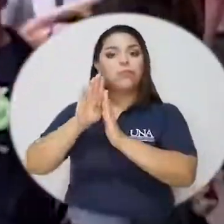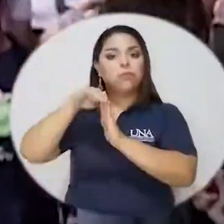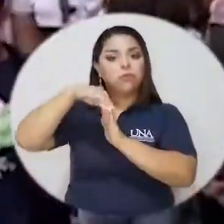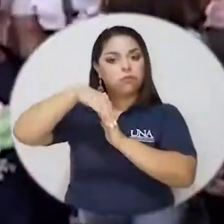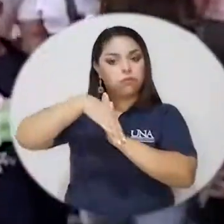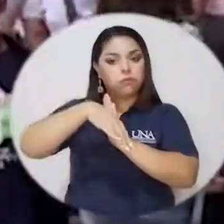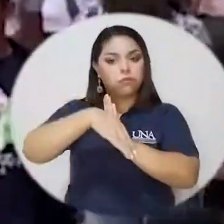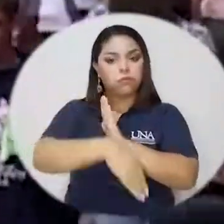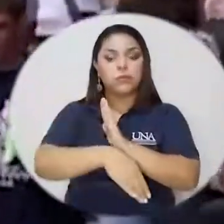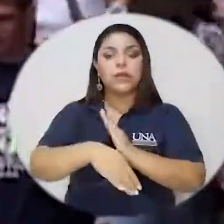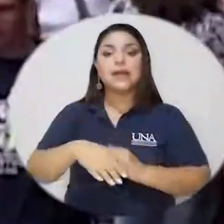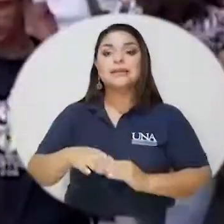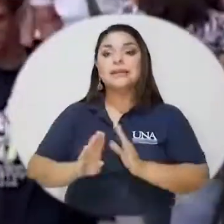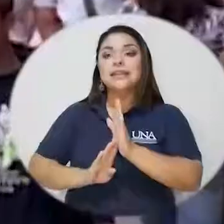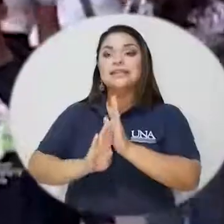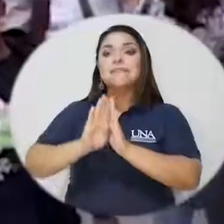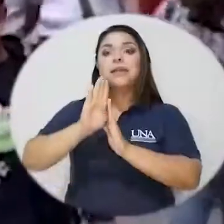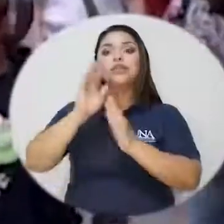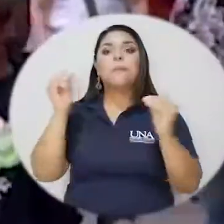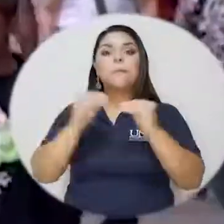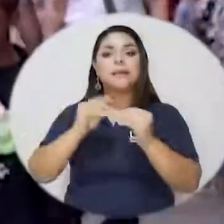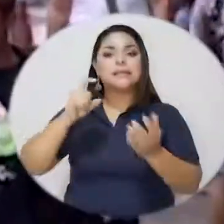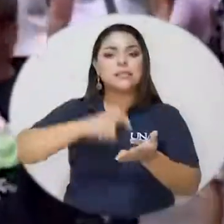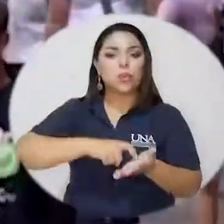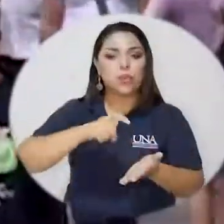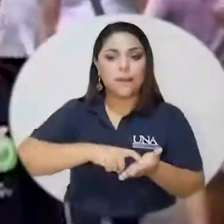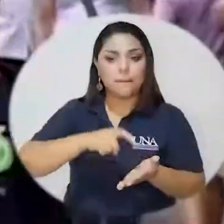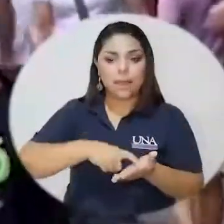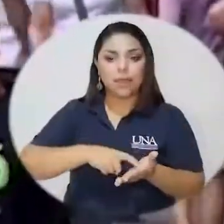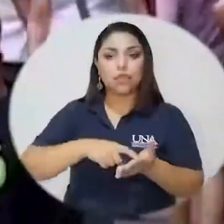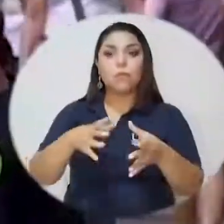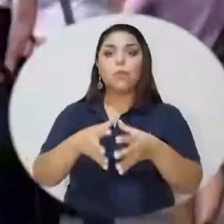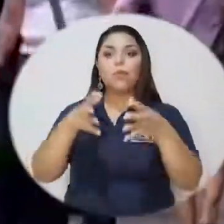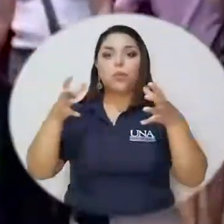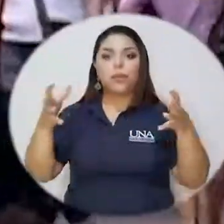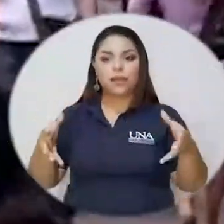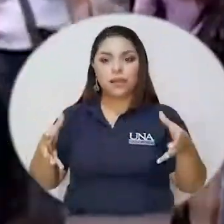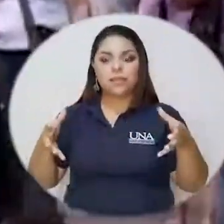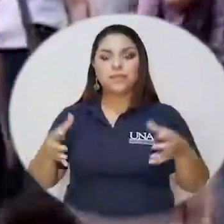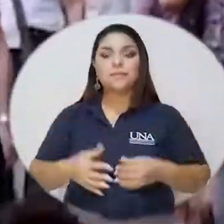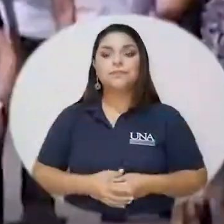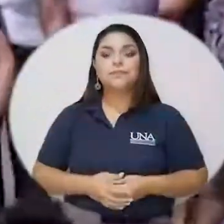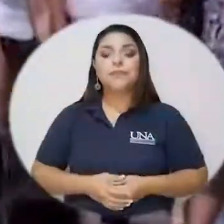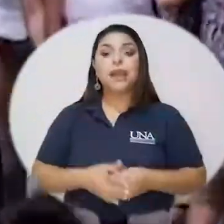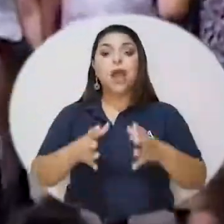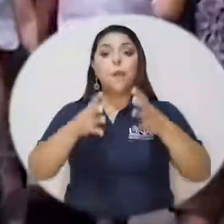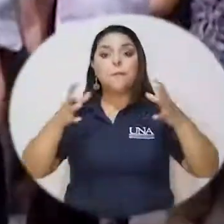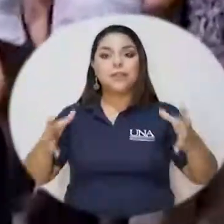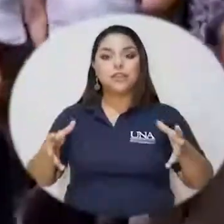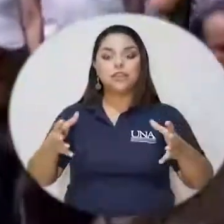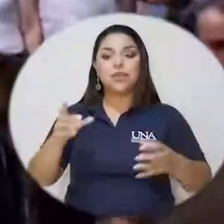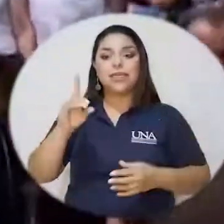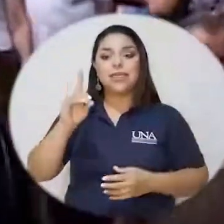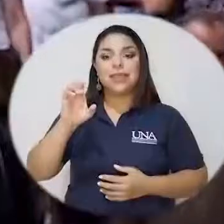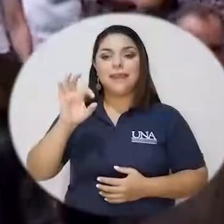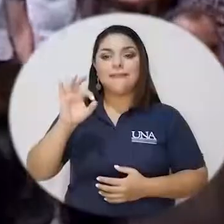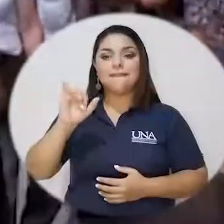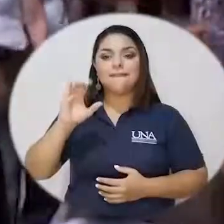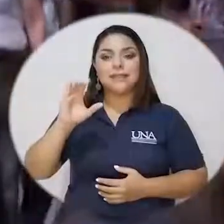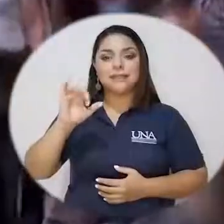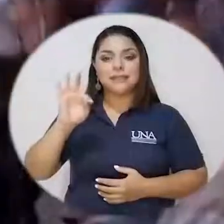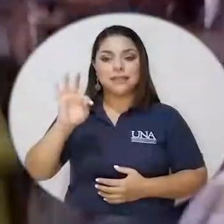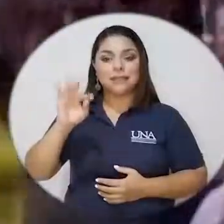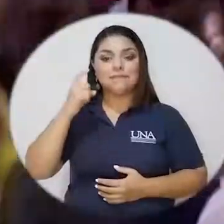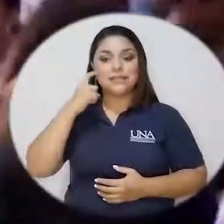crecimiento, un crecimiento del endeudamiento muy grande, un aumento del déficit fiscal